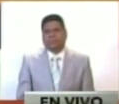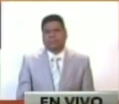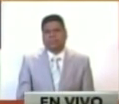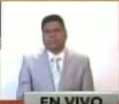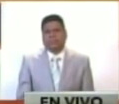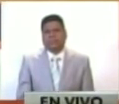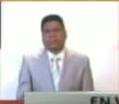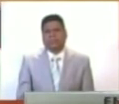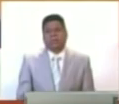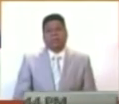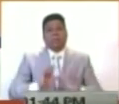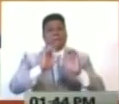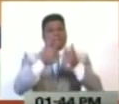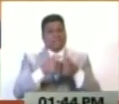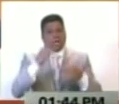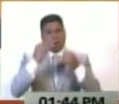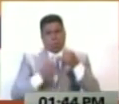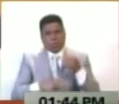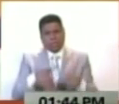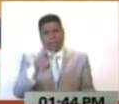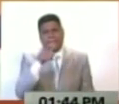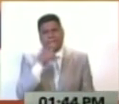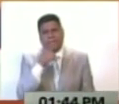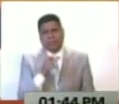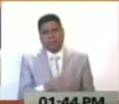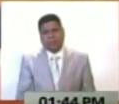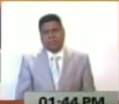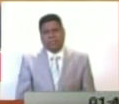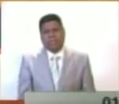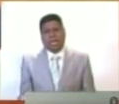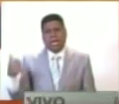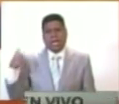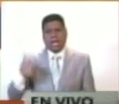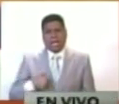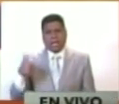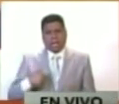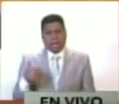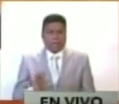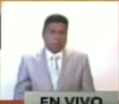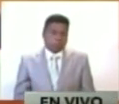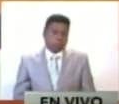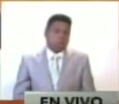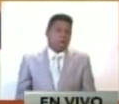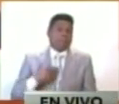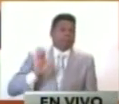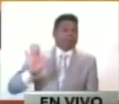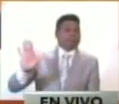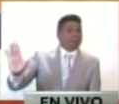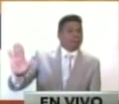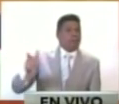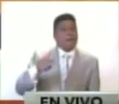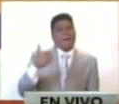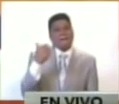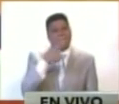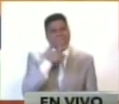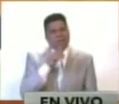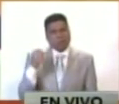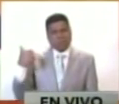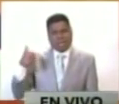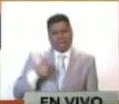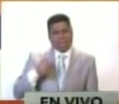Comienzo por la última pregunta. Sobre las posiciones de la MUD, tendría que preguntársele a la MUD. Pero creo que